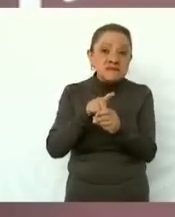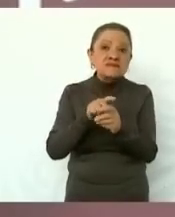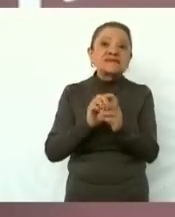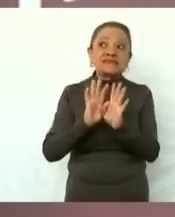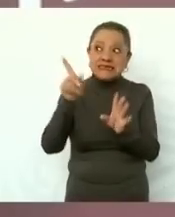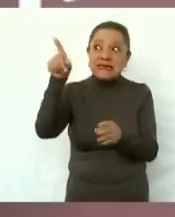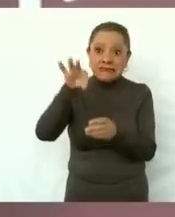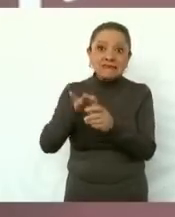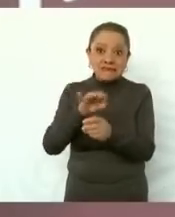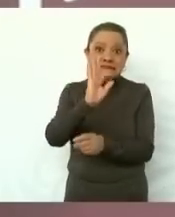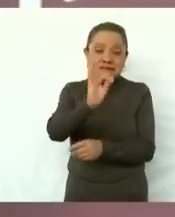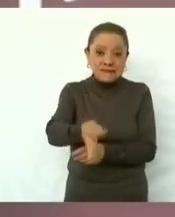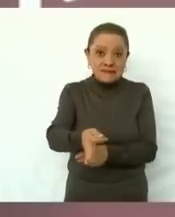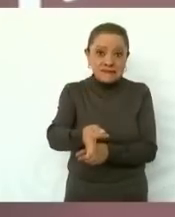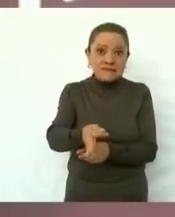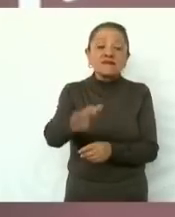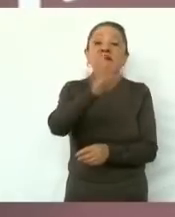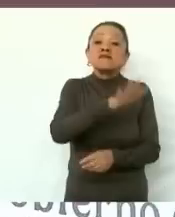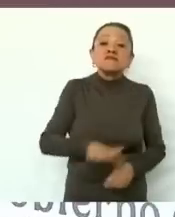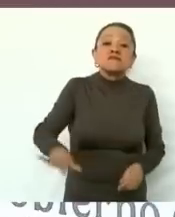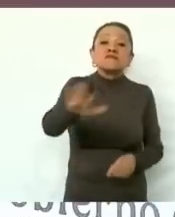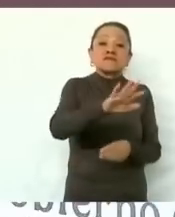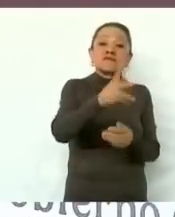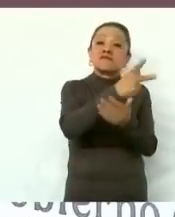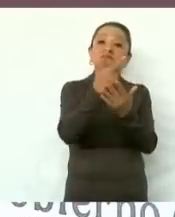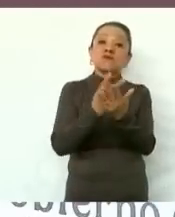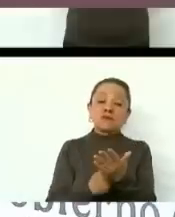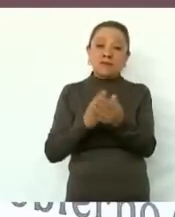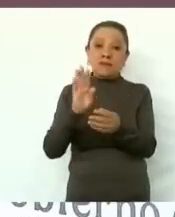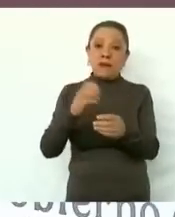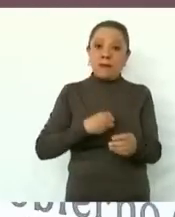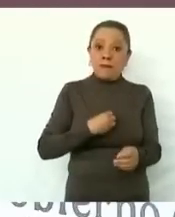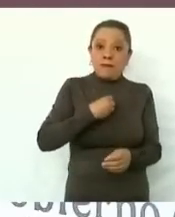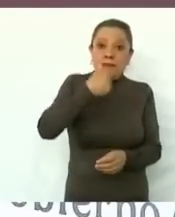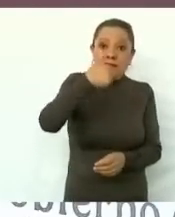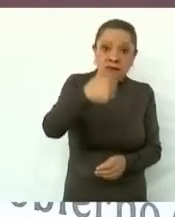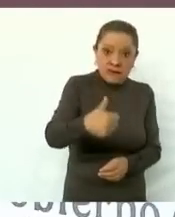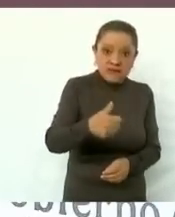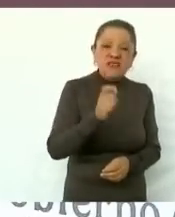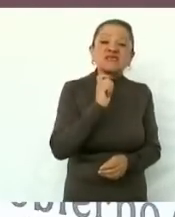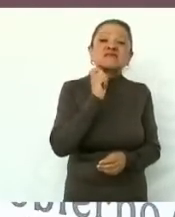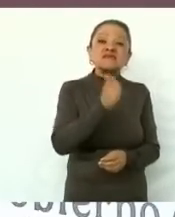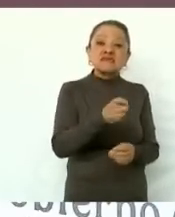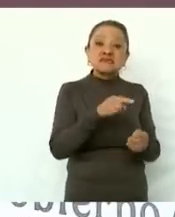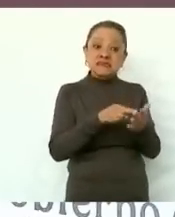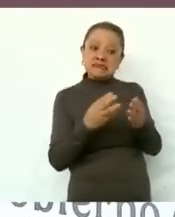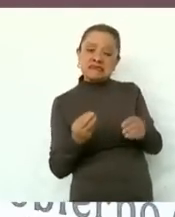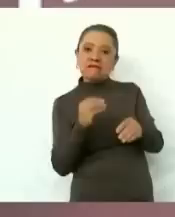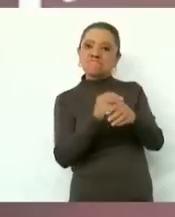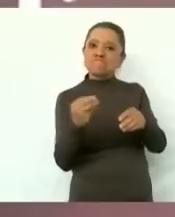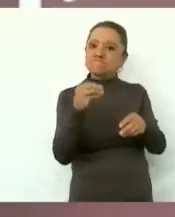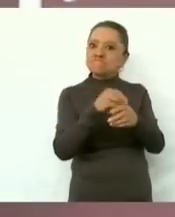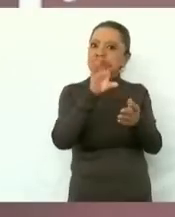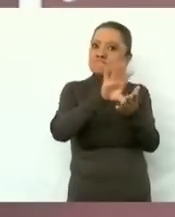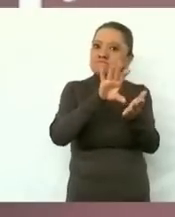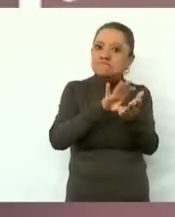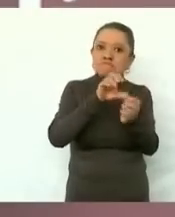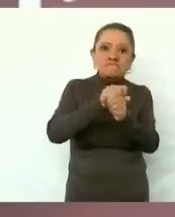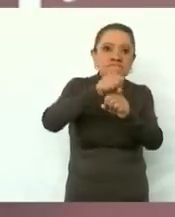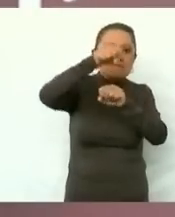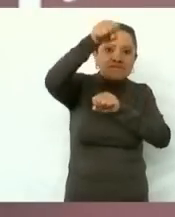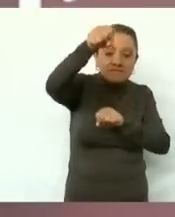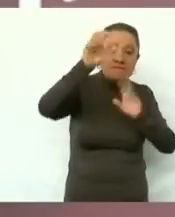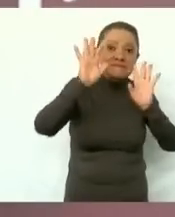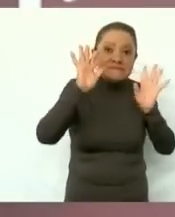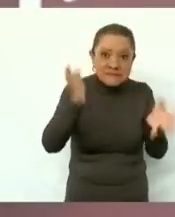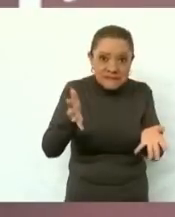bienestar que dejó el presidente sean derechos constitucionales, ya están en la Constitución